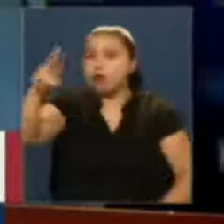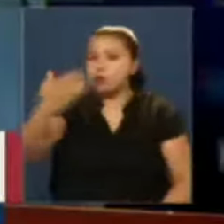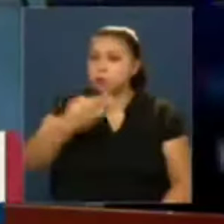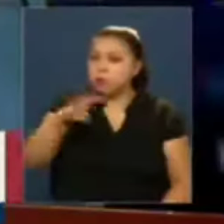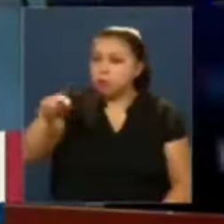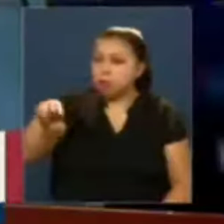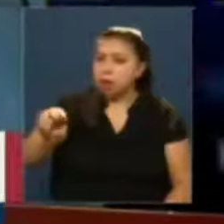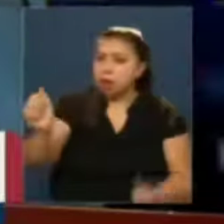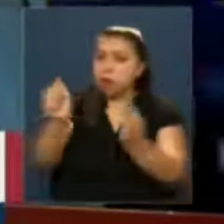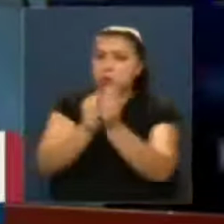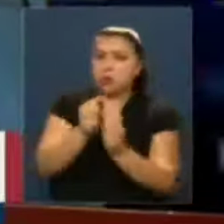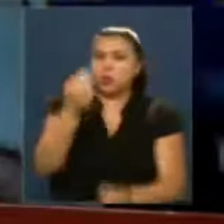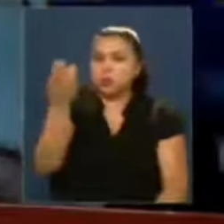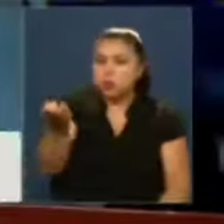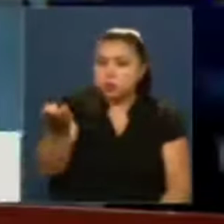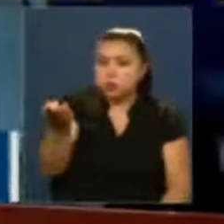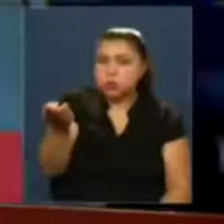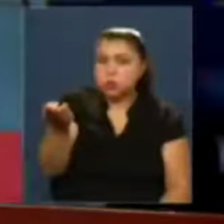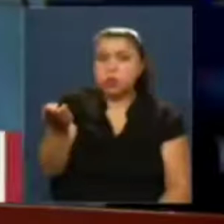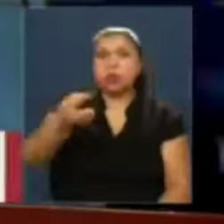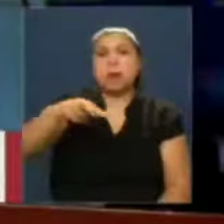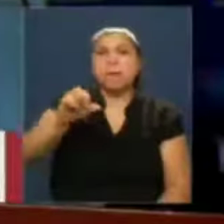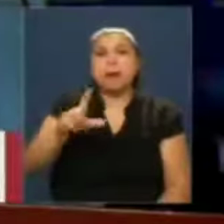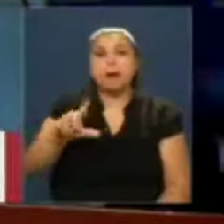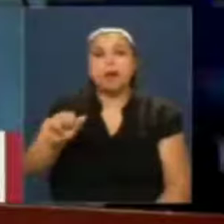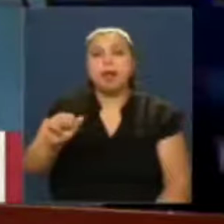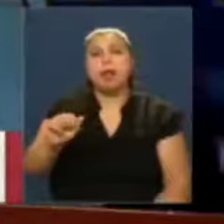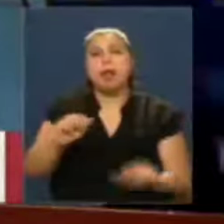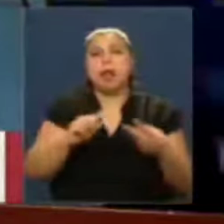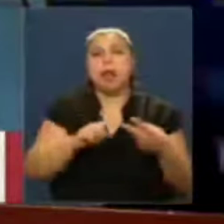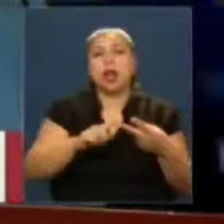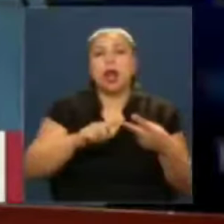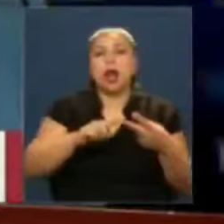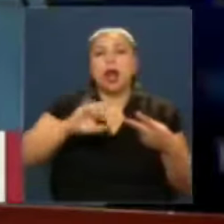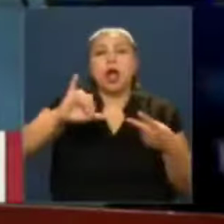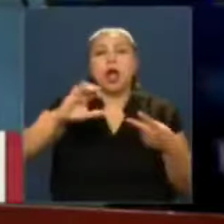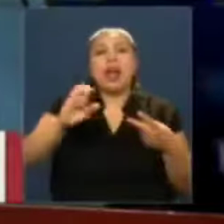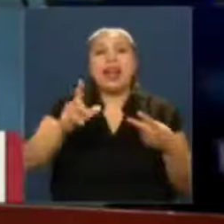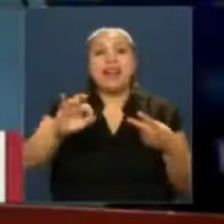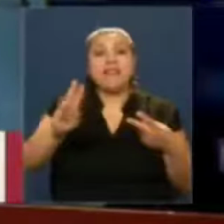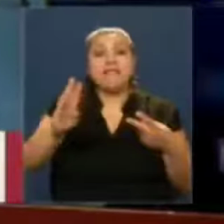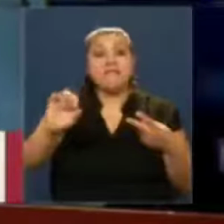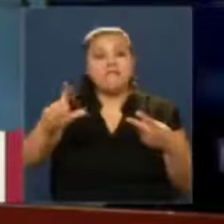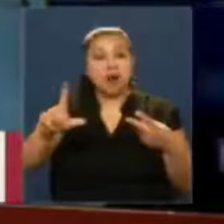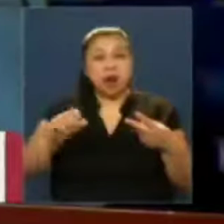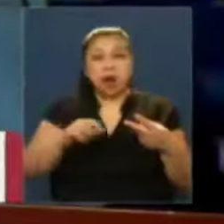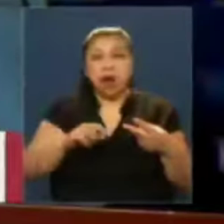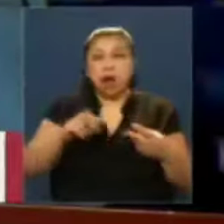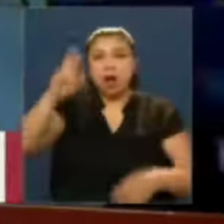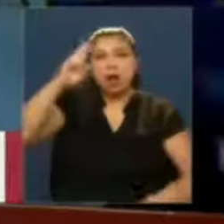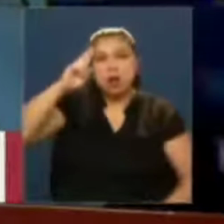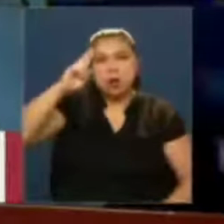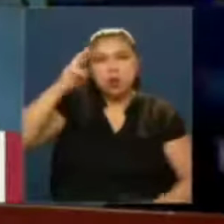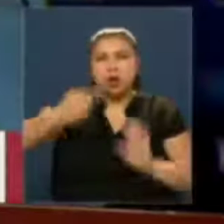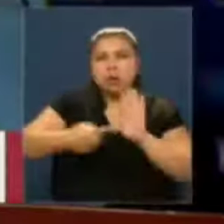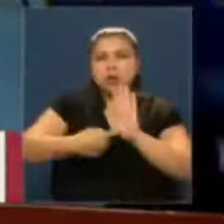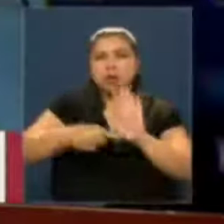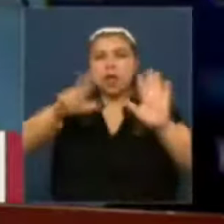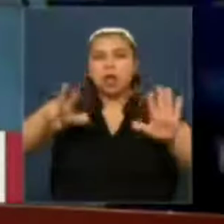junto a usted, a Pamela Giles, a Loreto Carvajal, presentamos, recuerde usted,